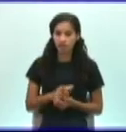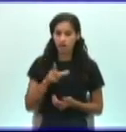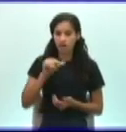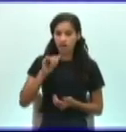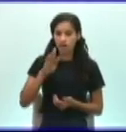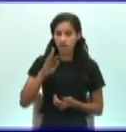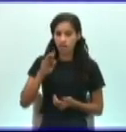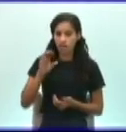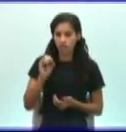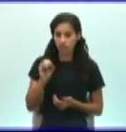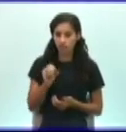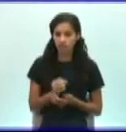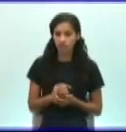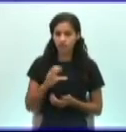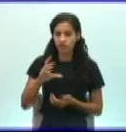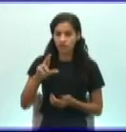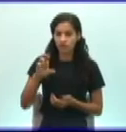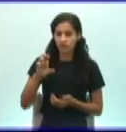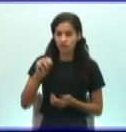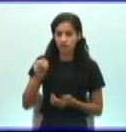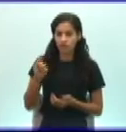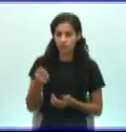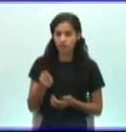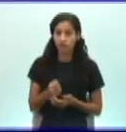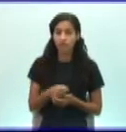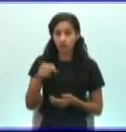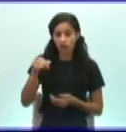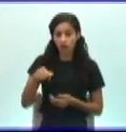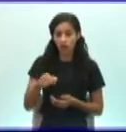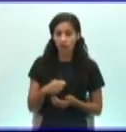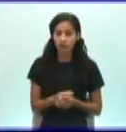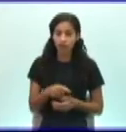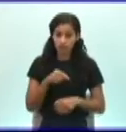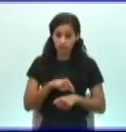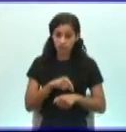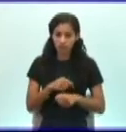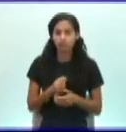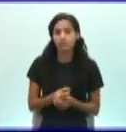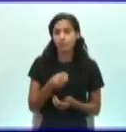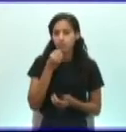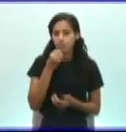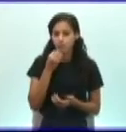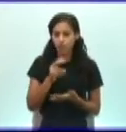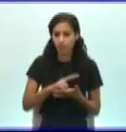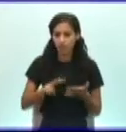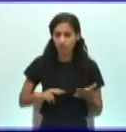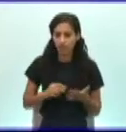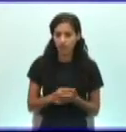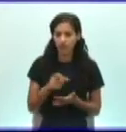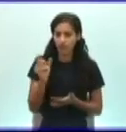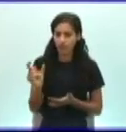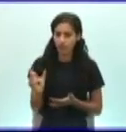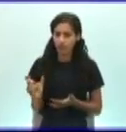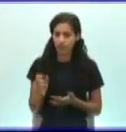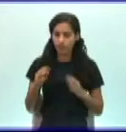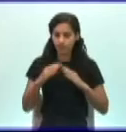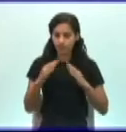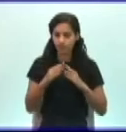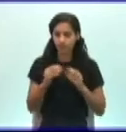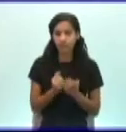Libro, crema. Ahora les doy un tiempo para que lean las palabras en